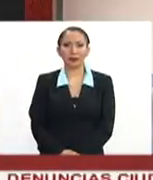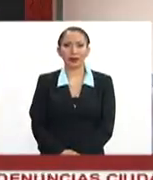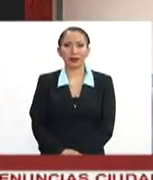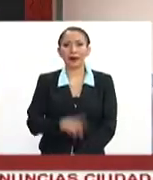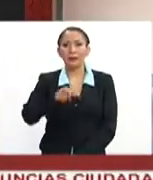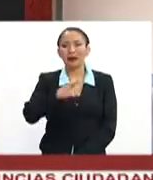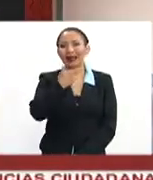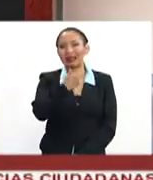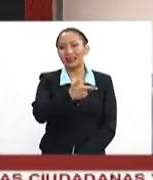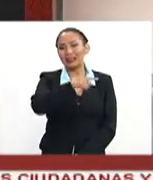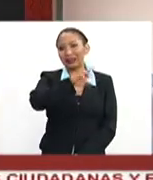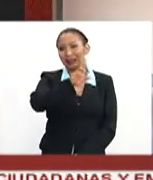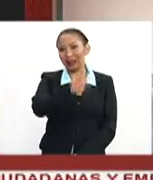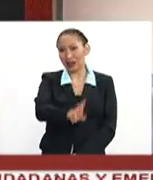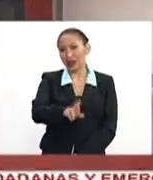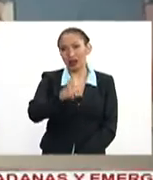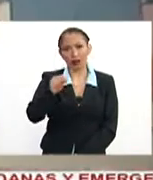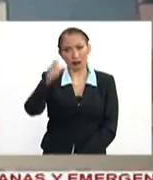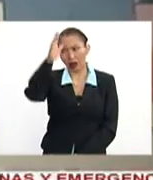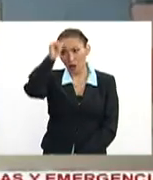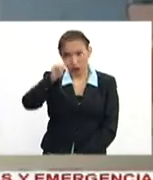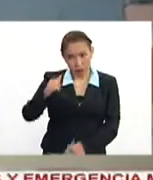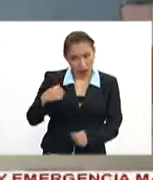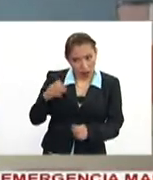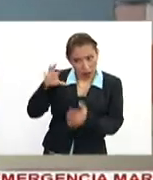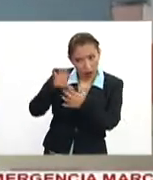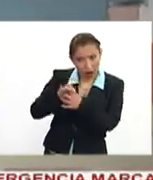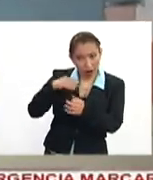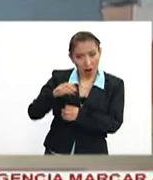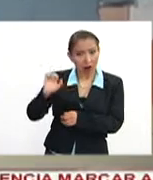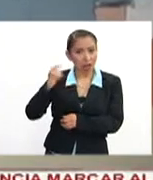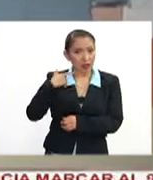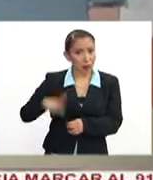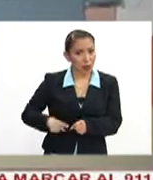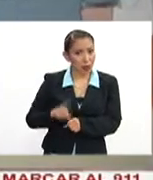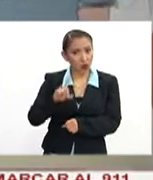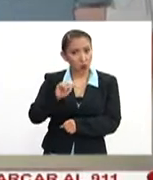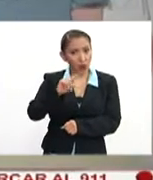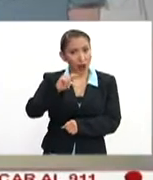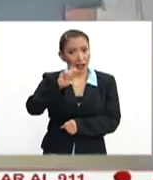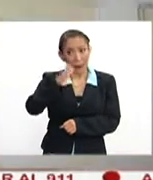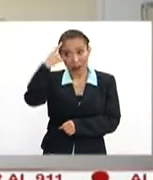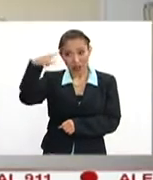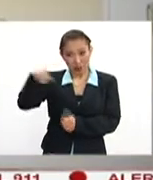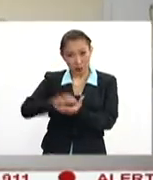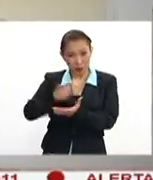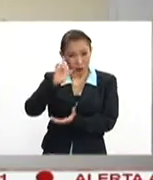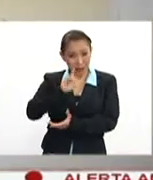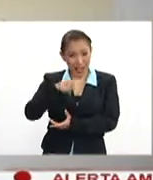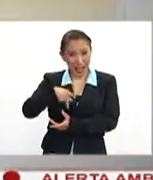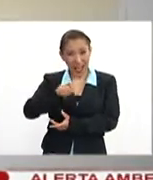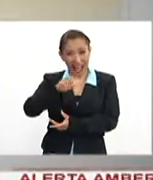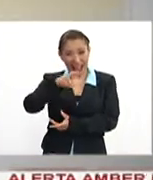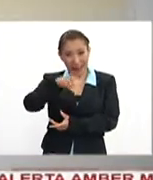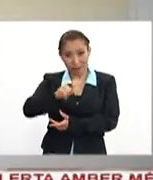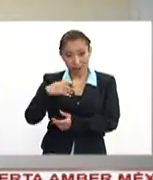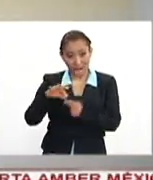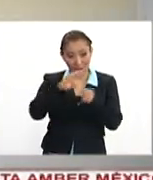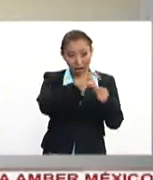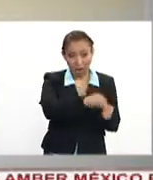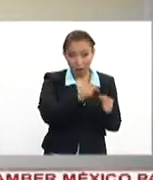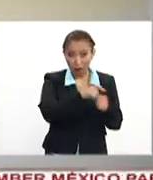La Procuraduría General de la República no pactó con el exgobernador de Veracruz, Javier Duarte, para que su esposa Karime Macías no